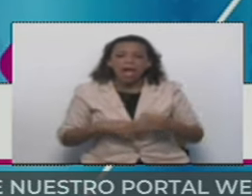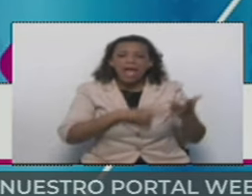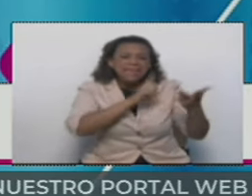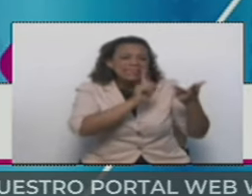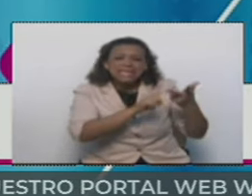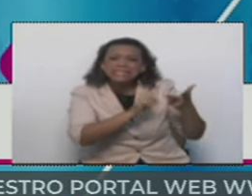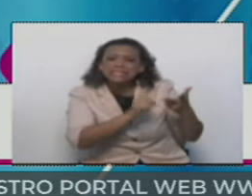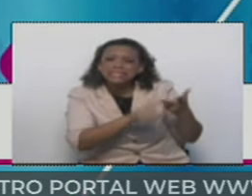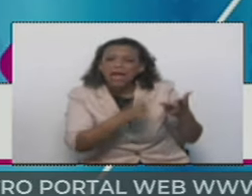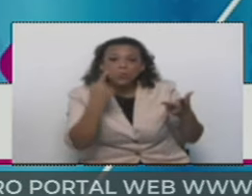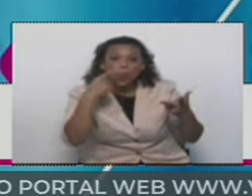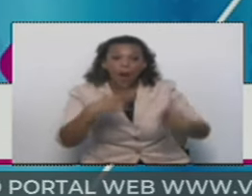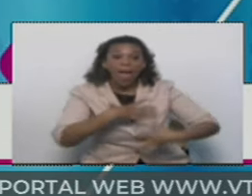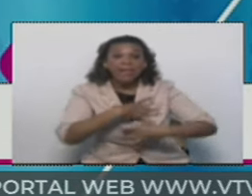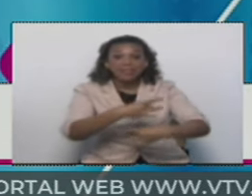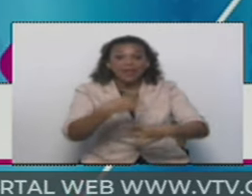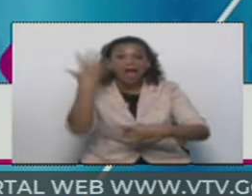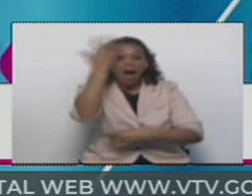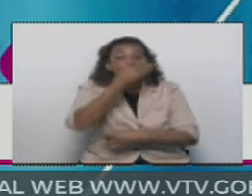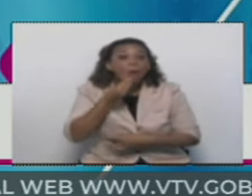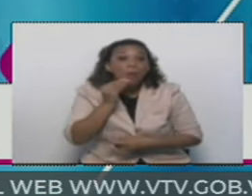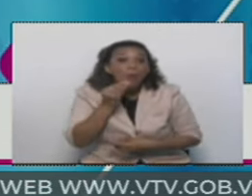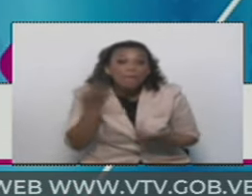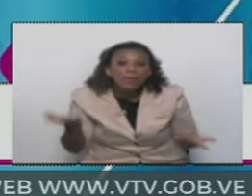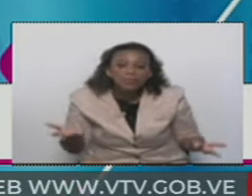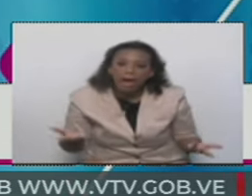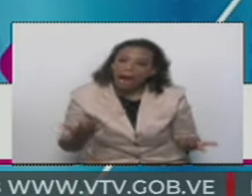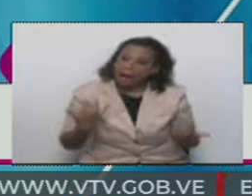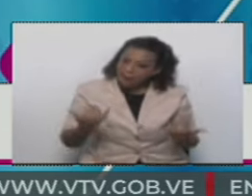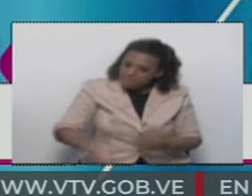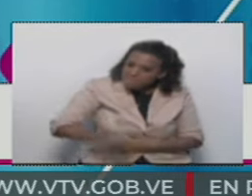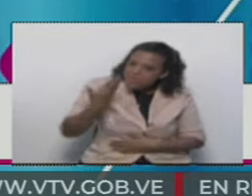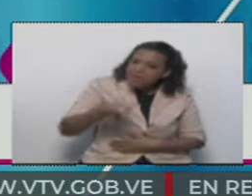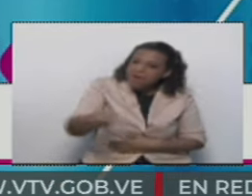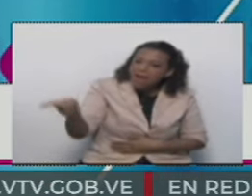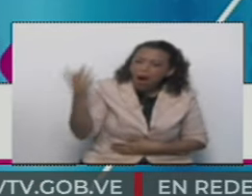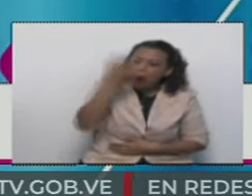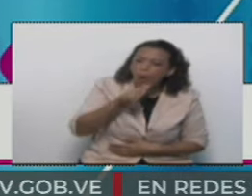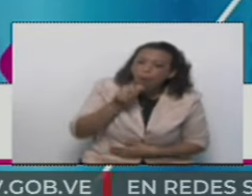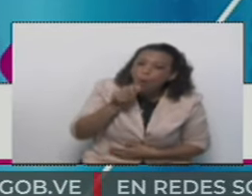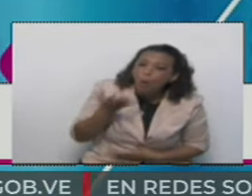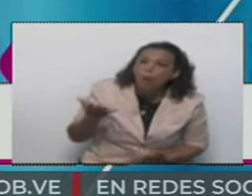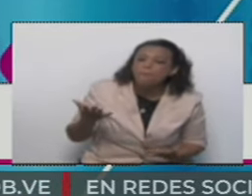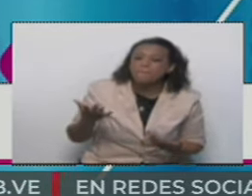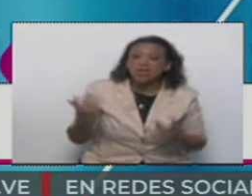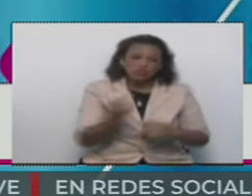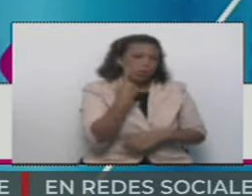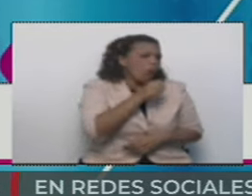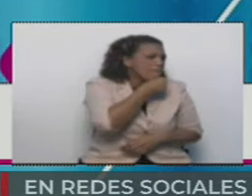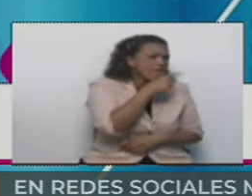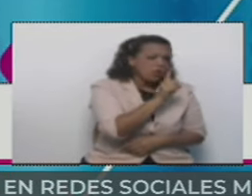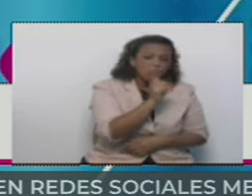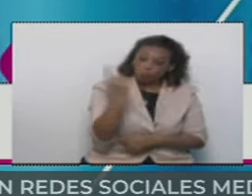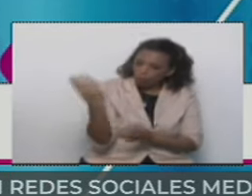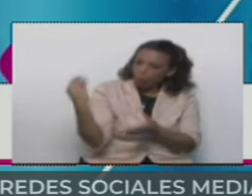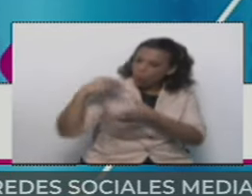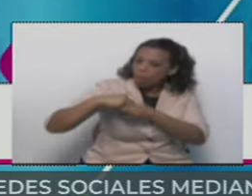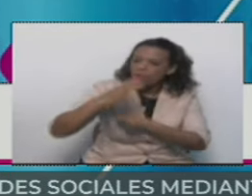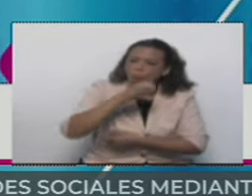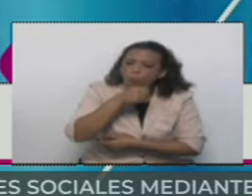yo he observado es el interés en la juventud. Y esto es fundamental. Estos muchachos, sobre todo la dirigencia, Grecia,